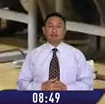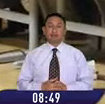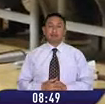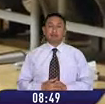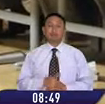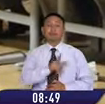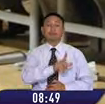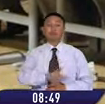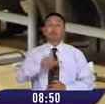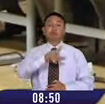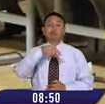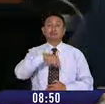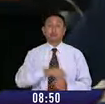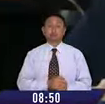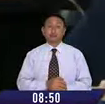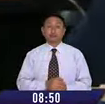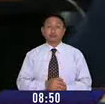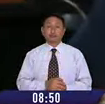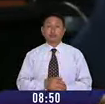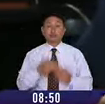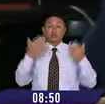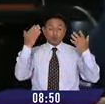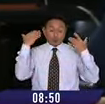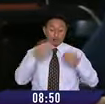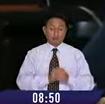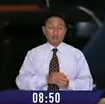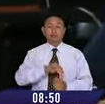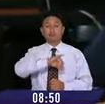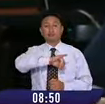Este lunes, tras ser detenido en la ciudad de Guayaquil,